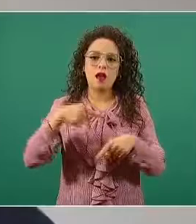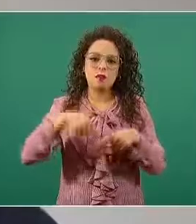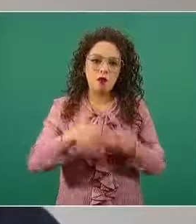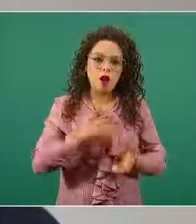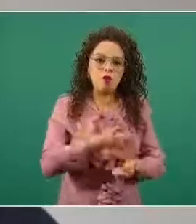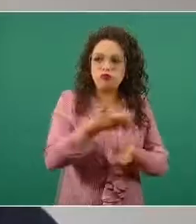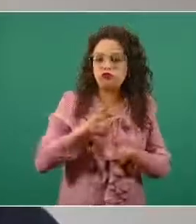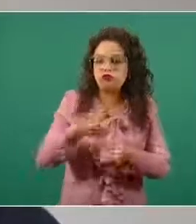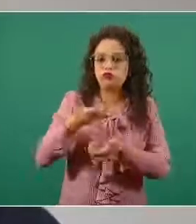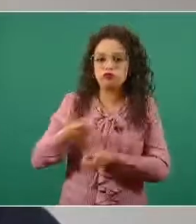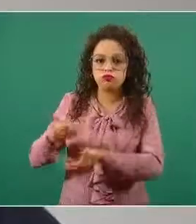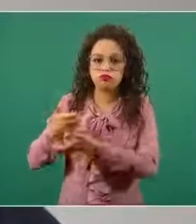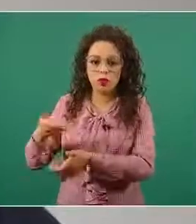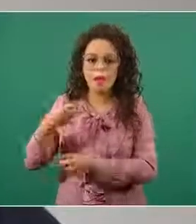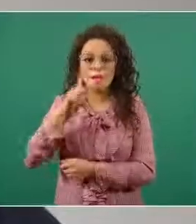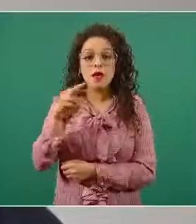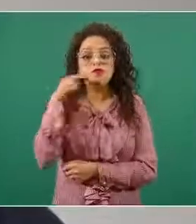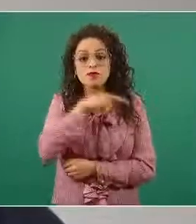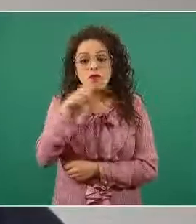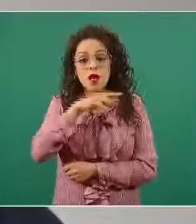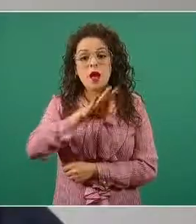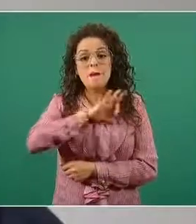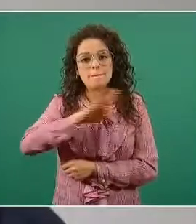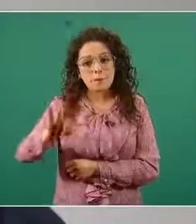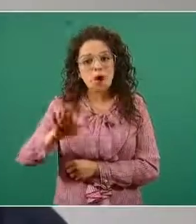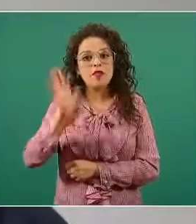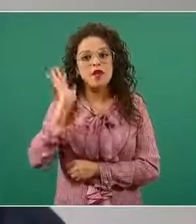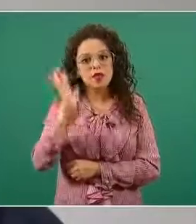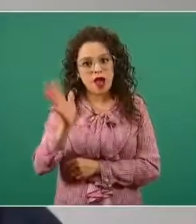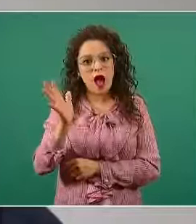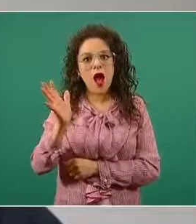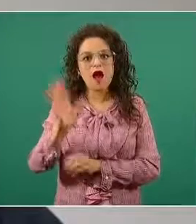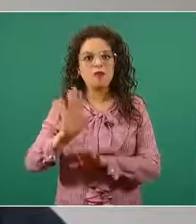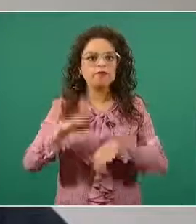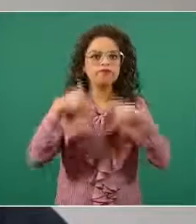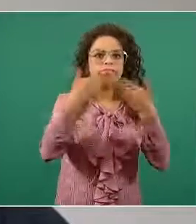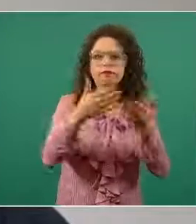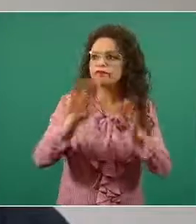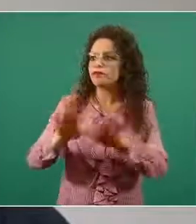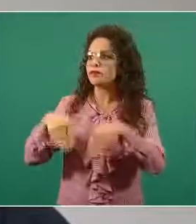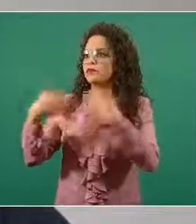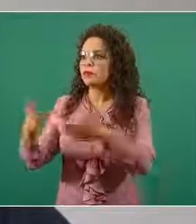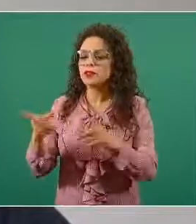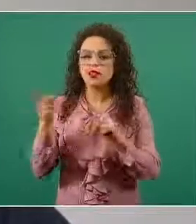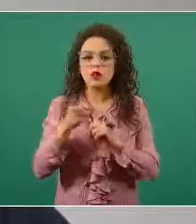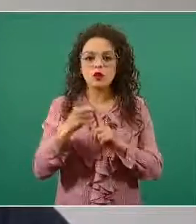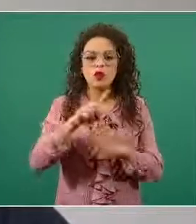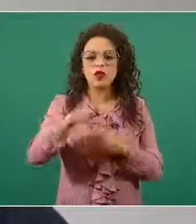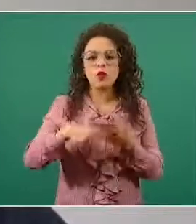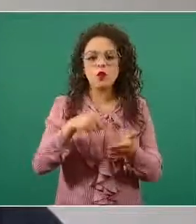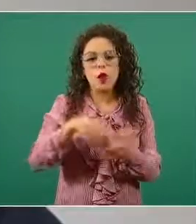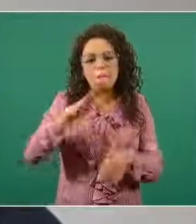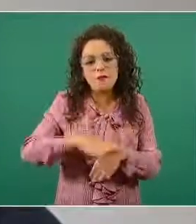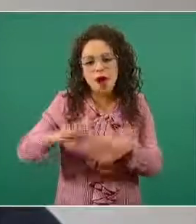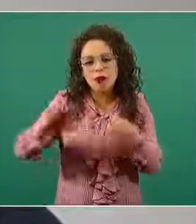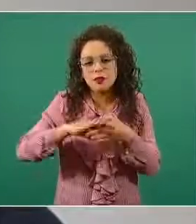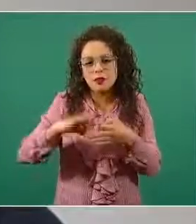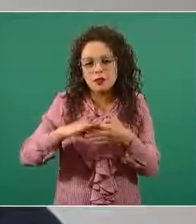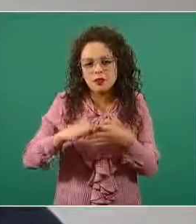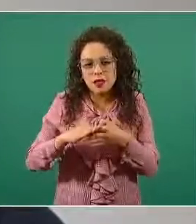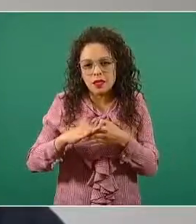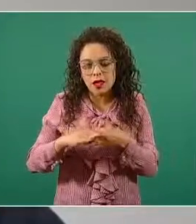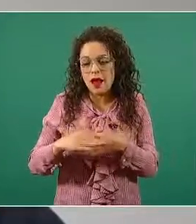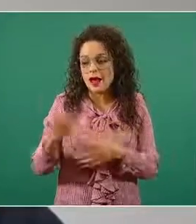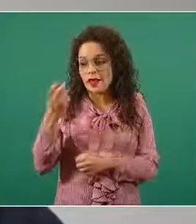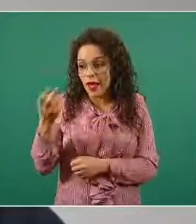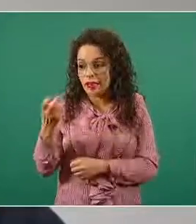pudo rápidamente llegar a las localidades más cercanas, a las localidades que tenían a lo mejor un acceso más